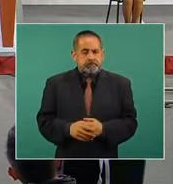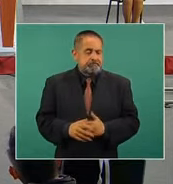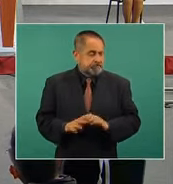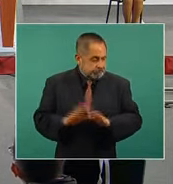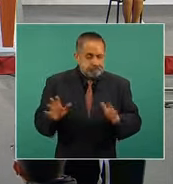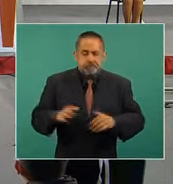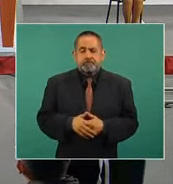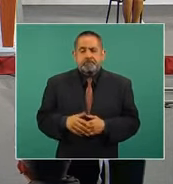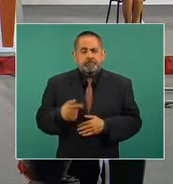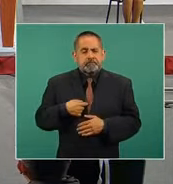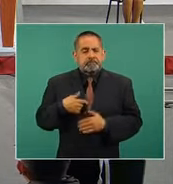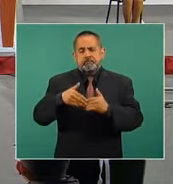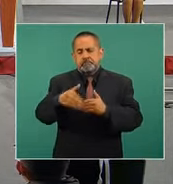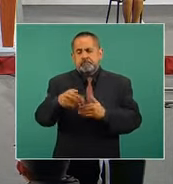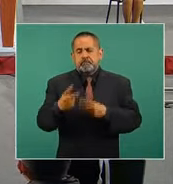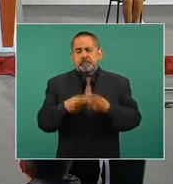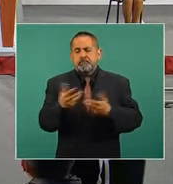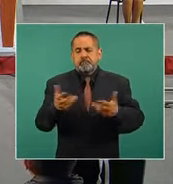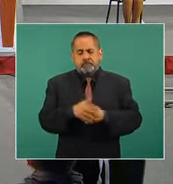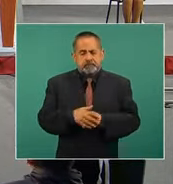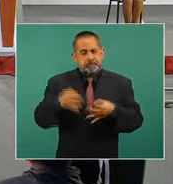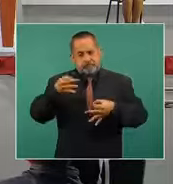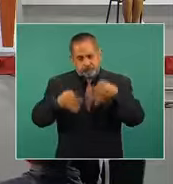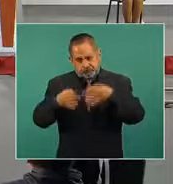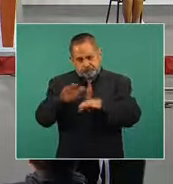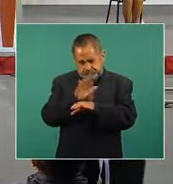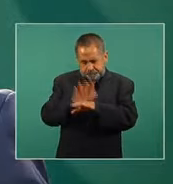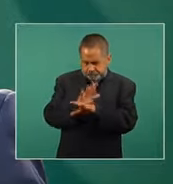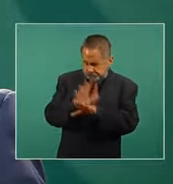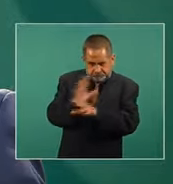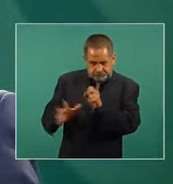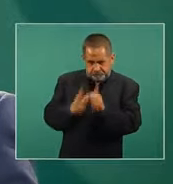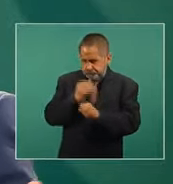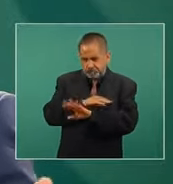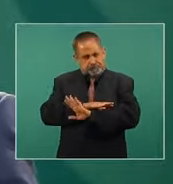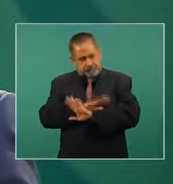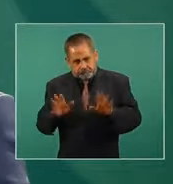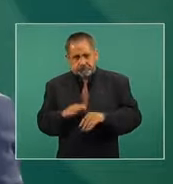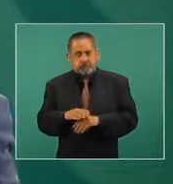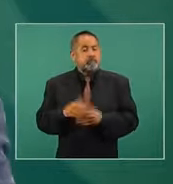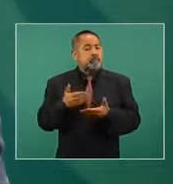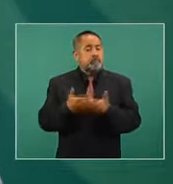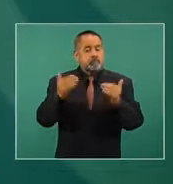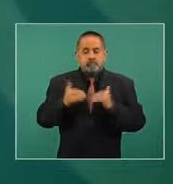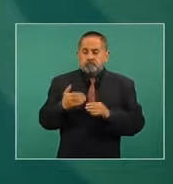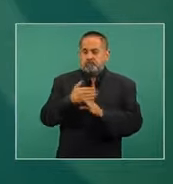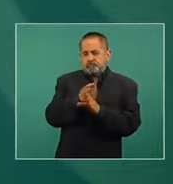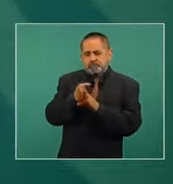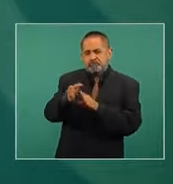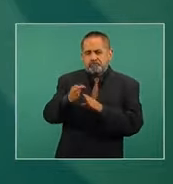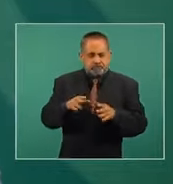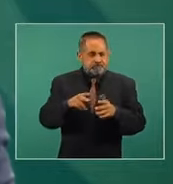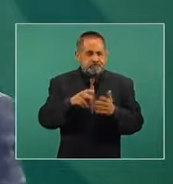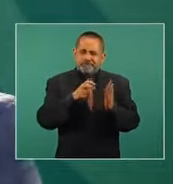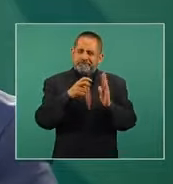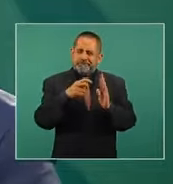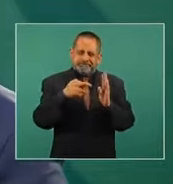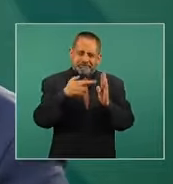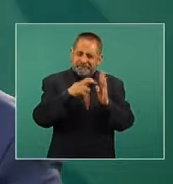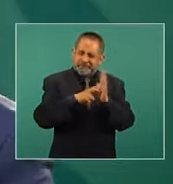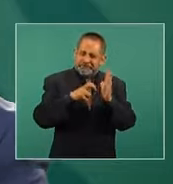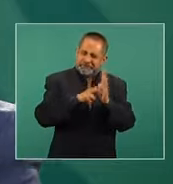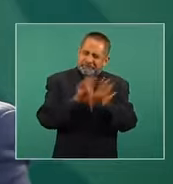ya estamos terminando de hacer las acciones judiciales, estamos planeando toda la ruta de qué sigue en lo jurídico. Es un asunto verdaderamente